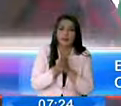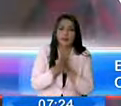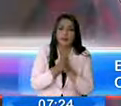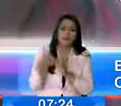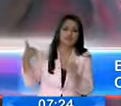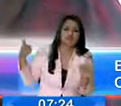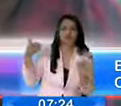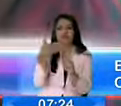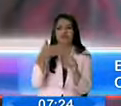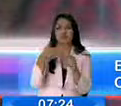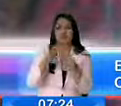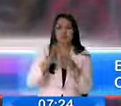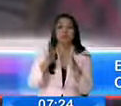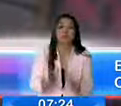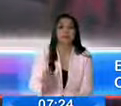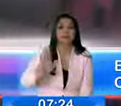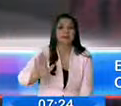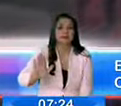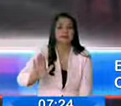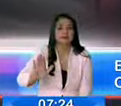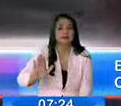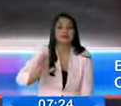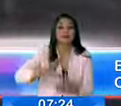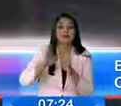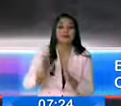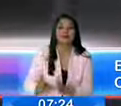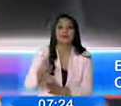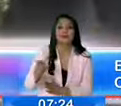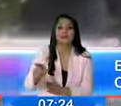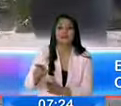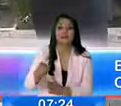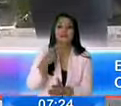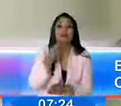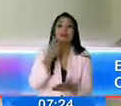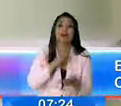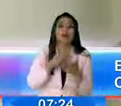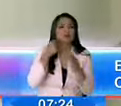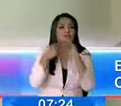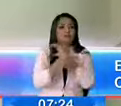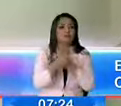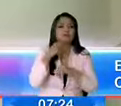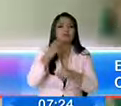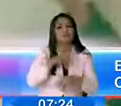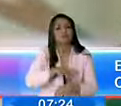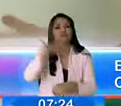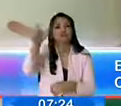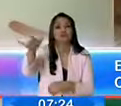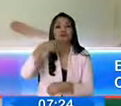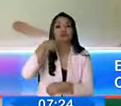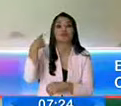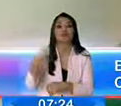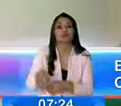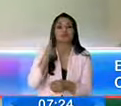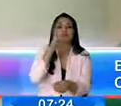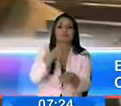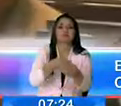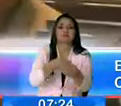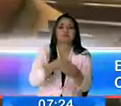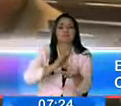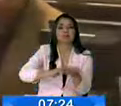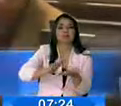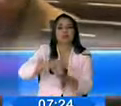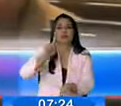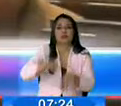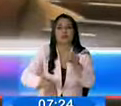recriminar a la canciller María Fernanda Espinosa, quien había enviado una carta de excusas, pues había viajado a Rusia y no asistiría a la cita. Que